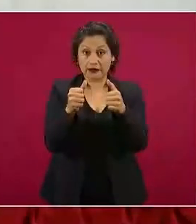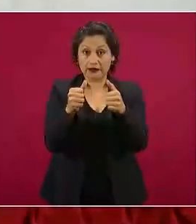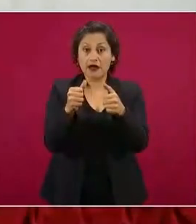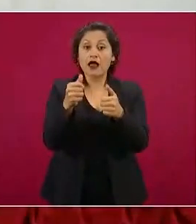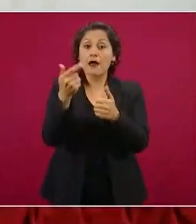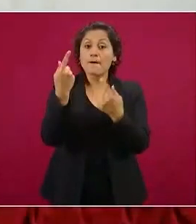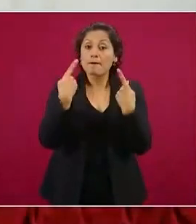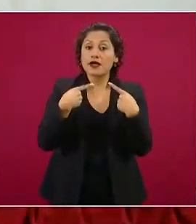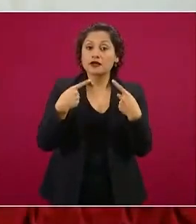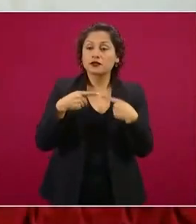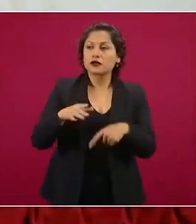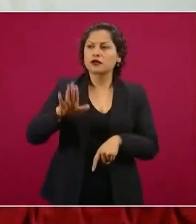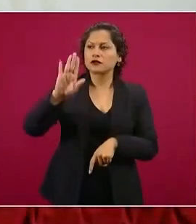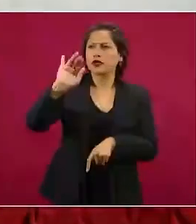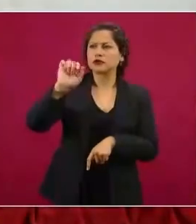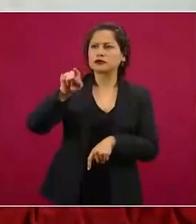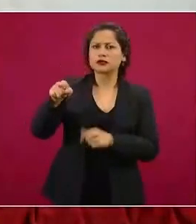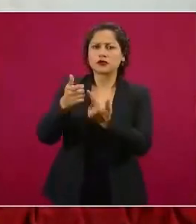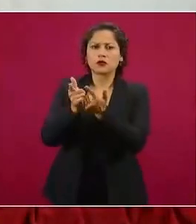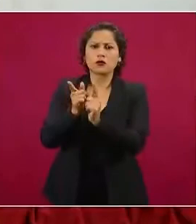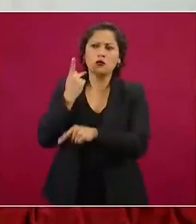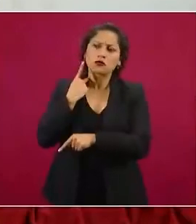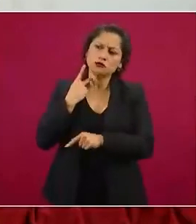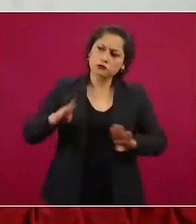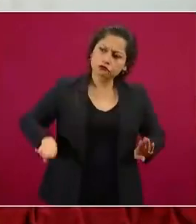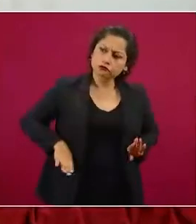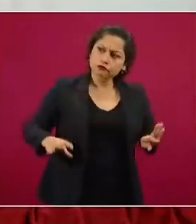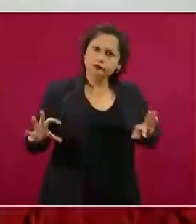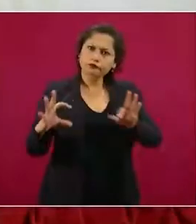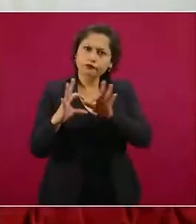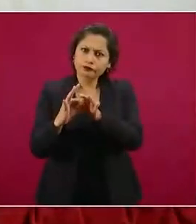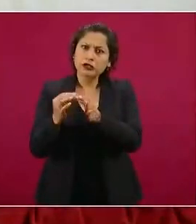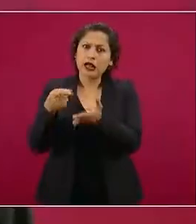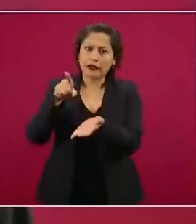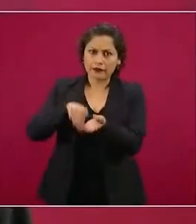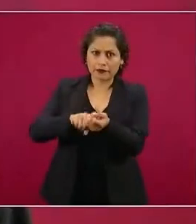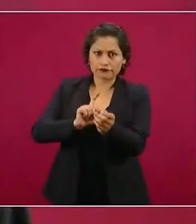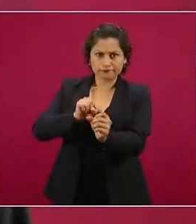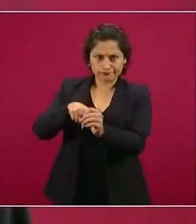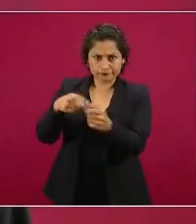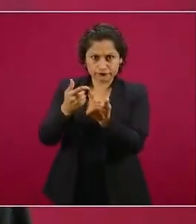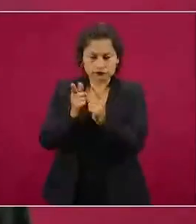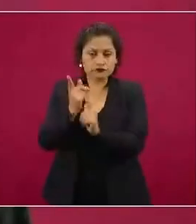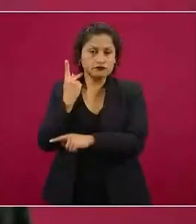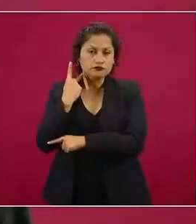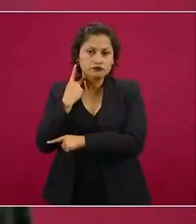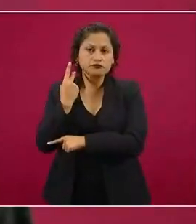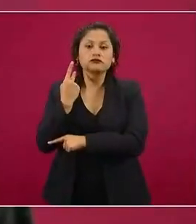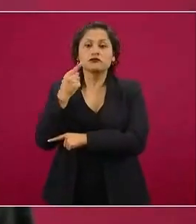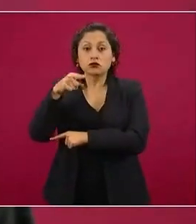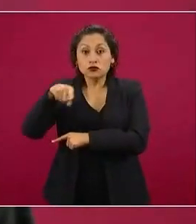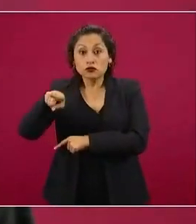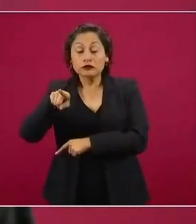militantes de cualquier partido. Debe ser la militancia